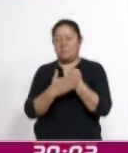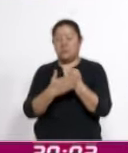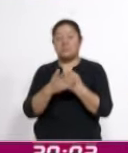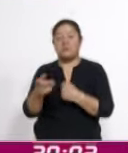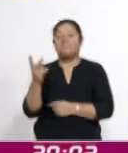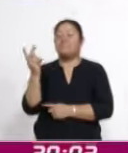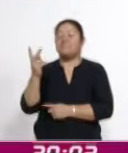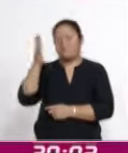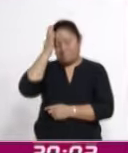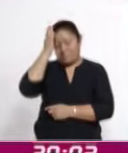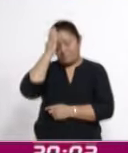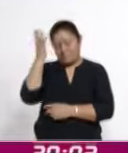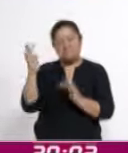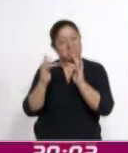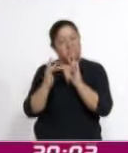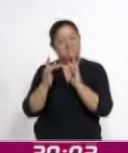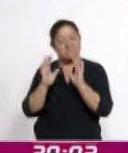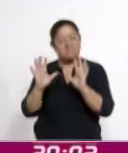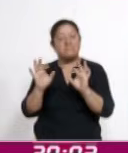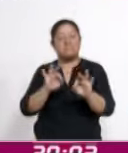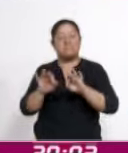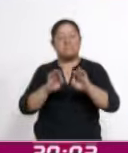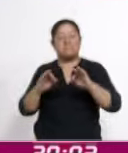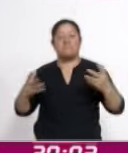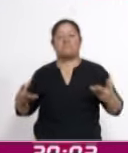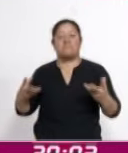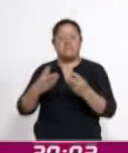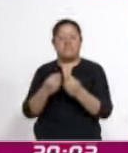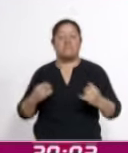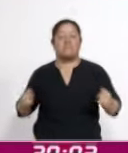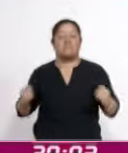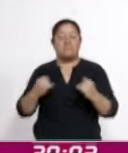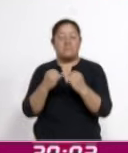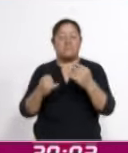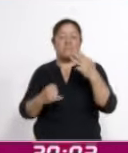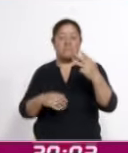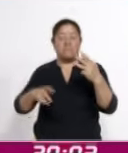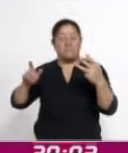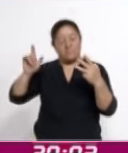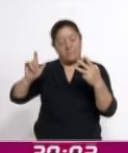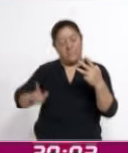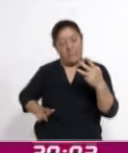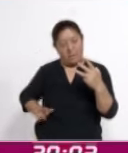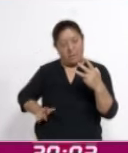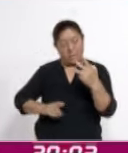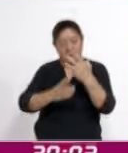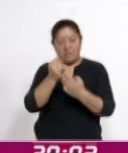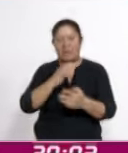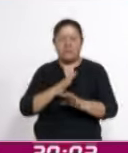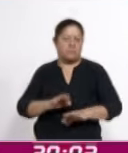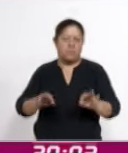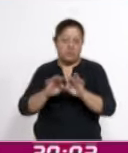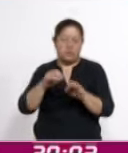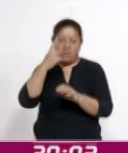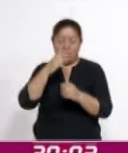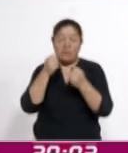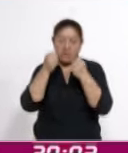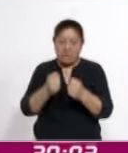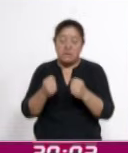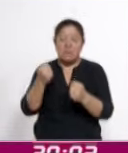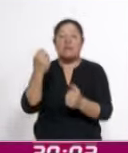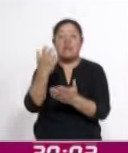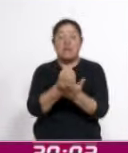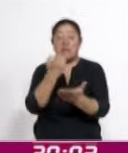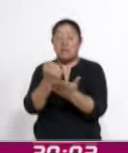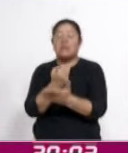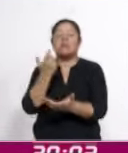autoridades coincidieron en que la colaboración entre las instituciones de los tres órdenes de gobierno han sido clave para garantizar el éxito de